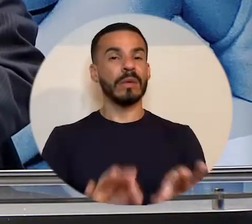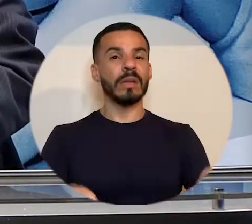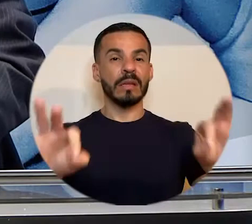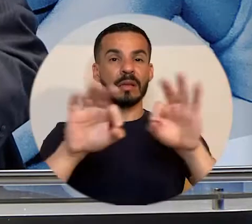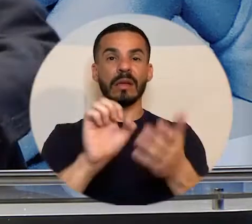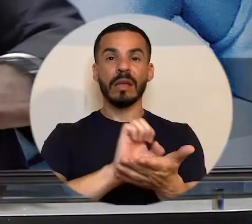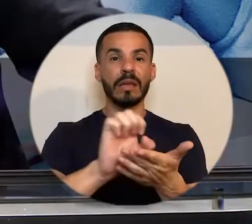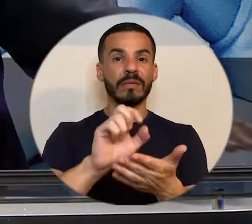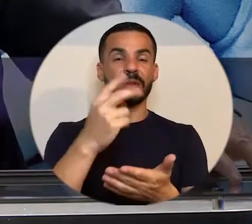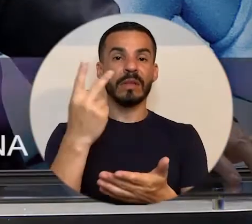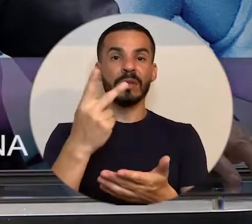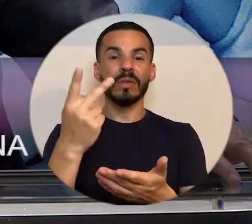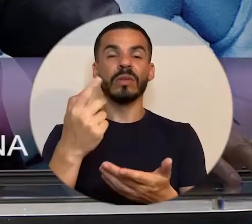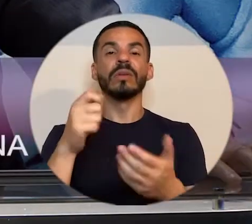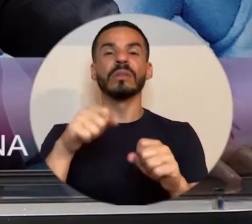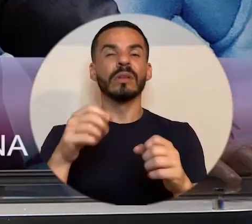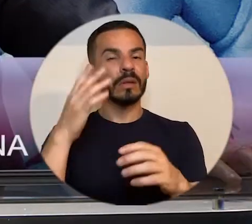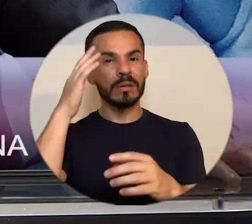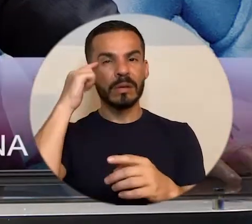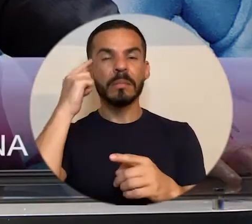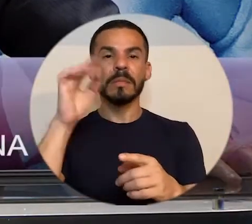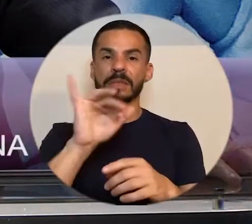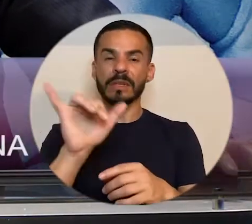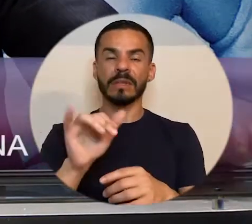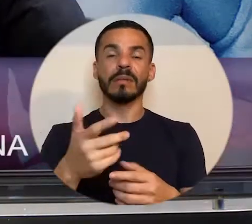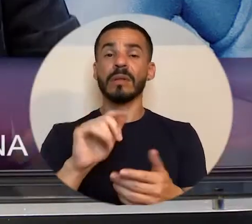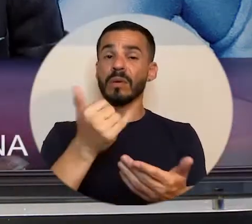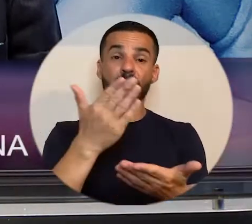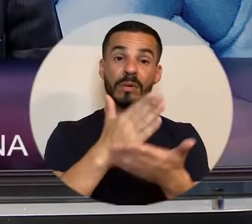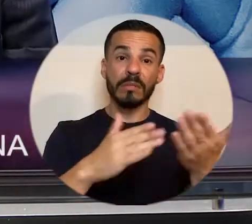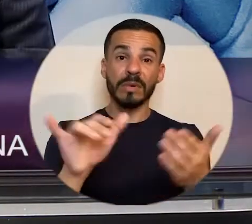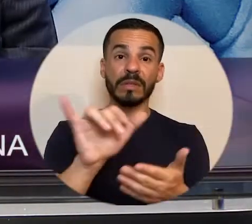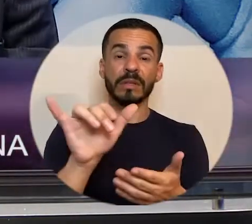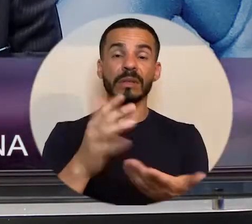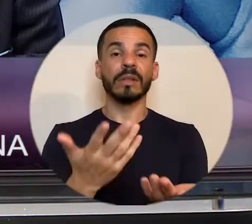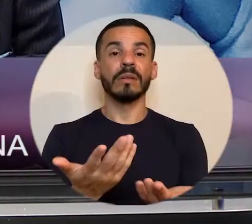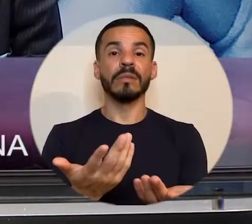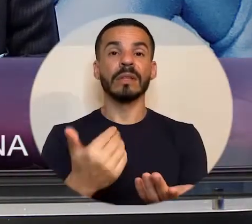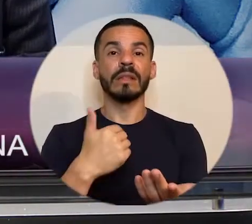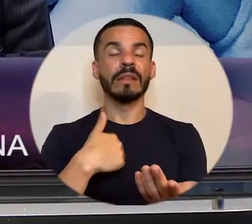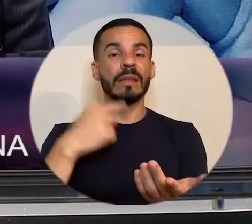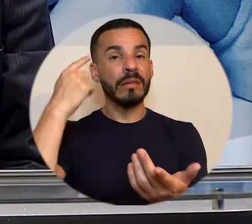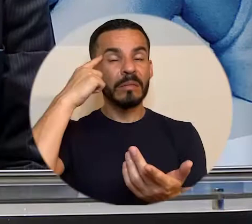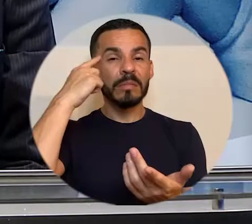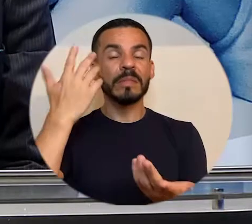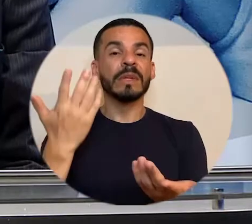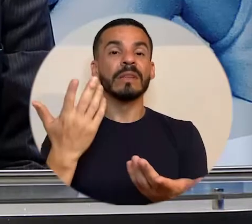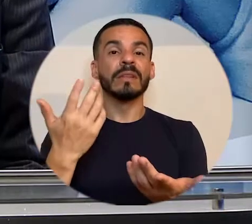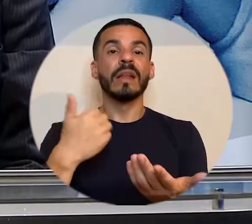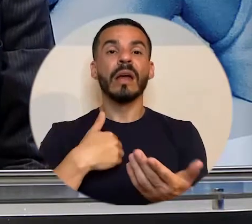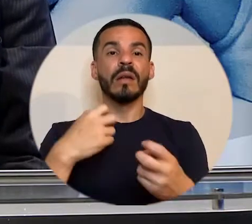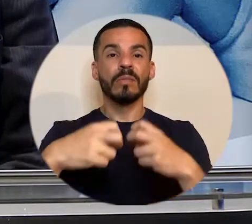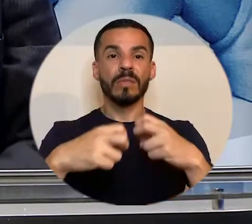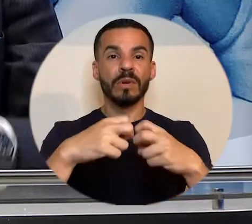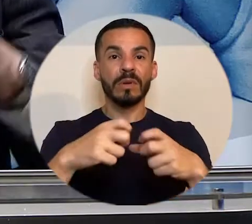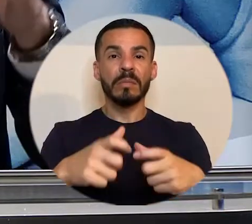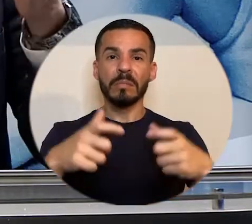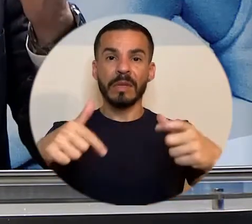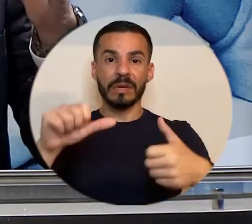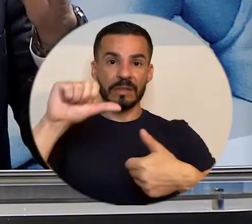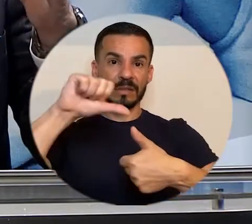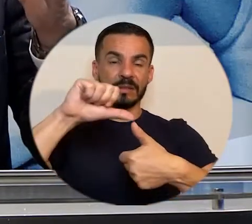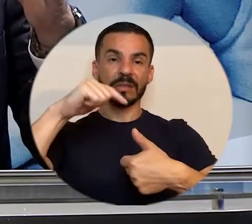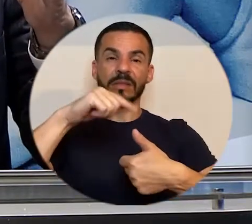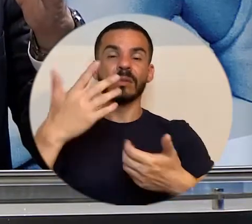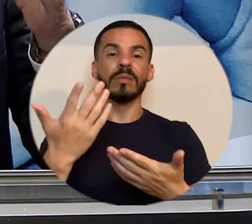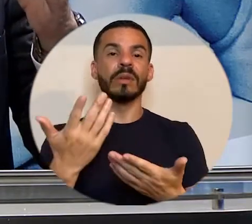tema fundamental, evitando estos dos que hay que hacerle frente. Y la otra parte es que también tiene que pensar que hay problemas más